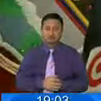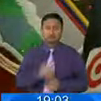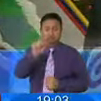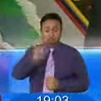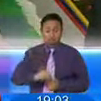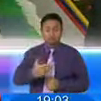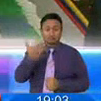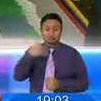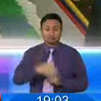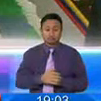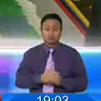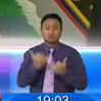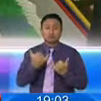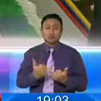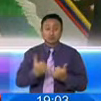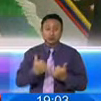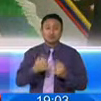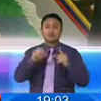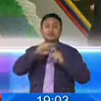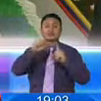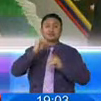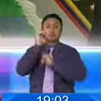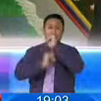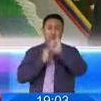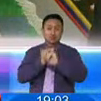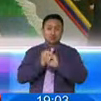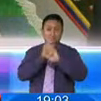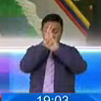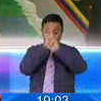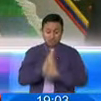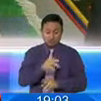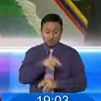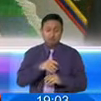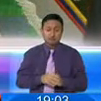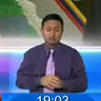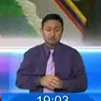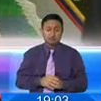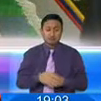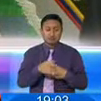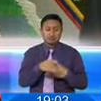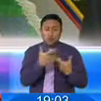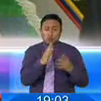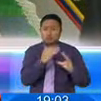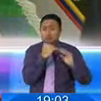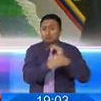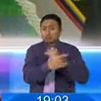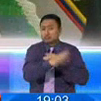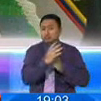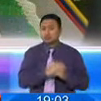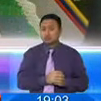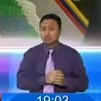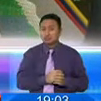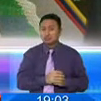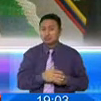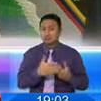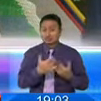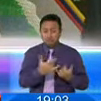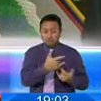concebimos en el ambiente, en el sistema internacional. Esto responde a cualquier comunicado que se